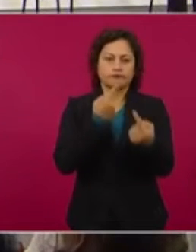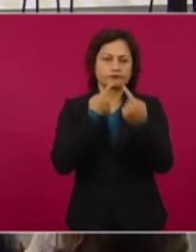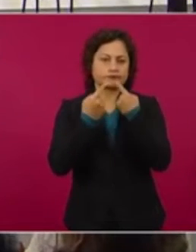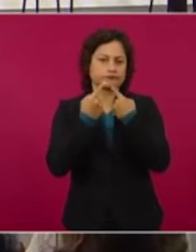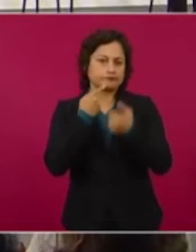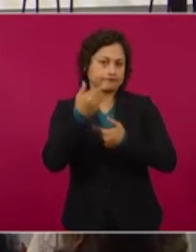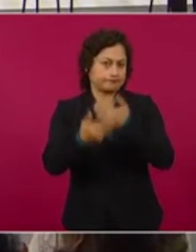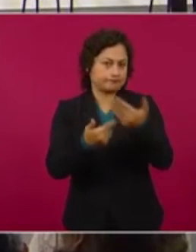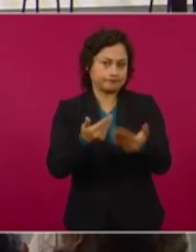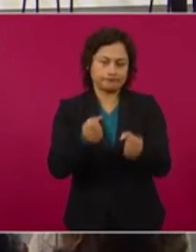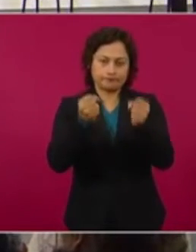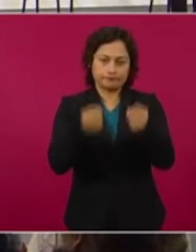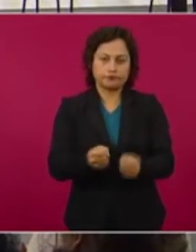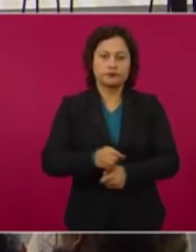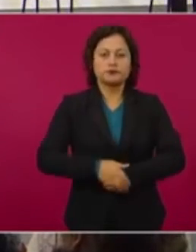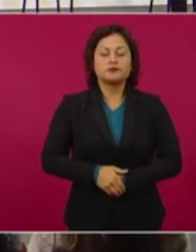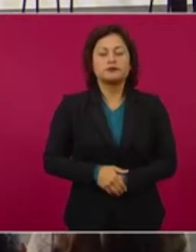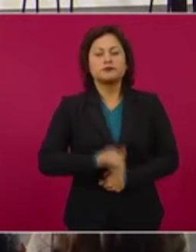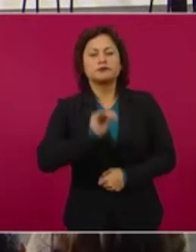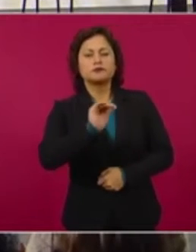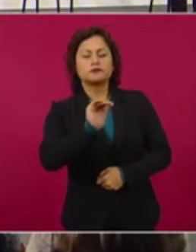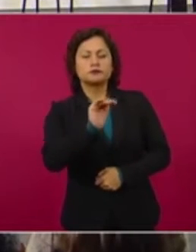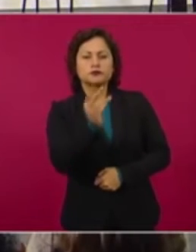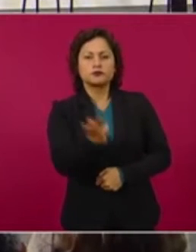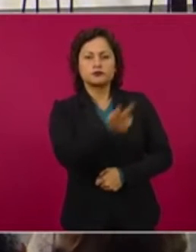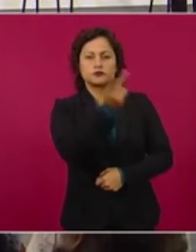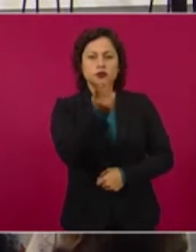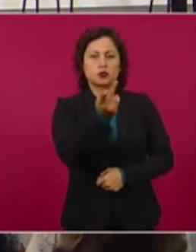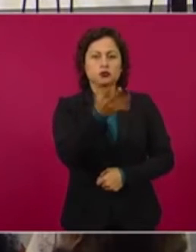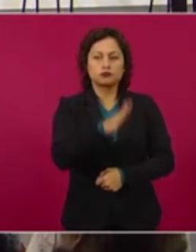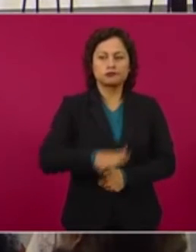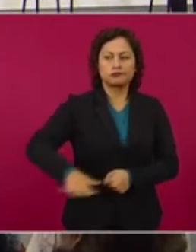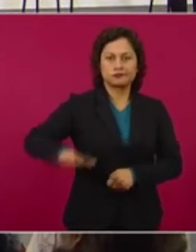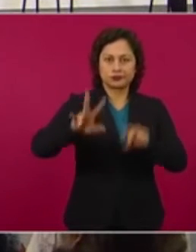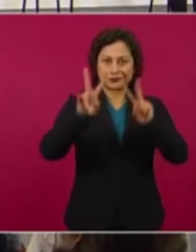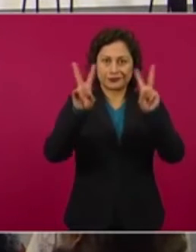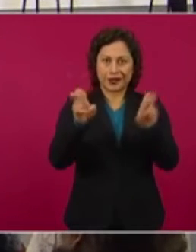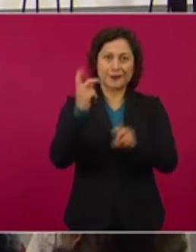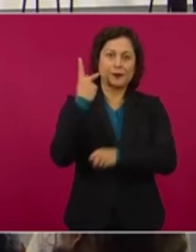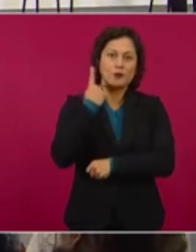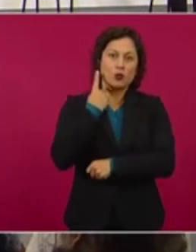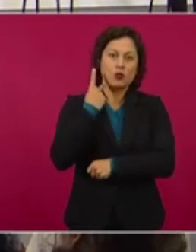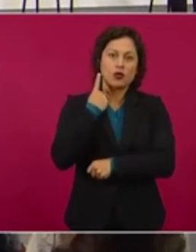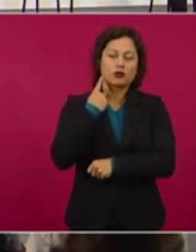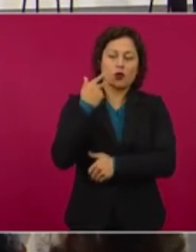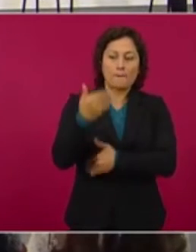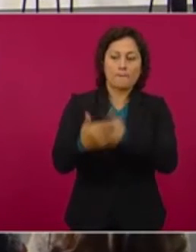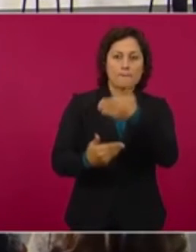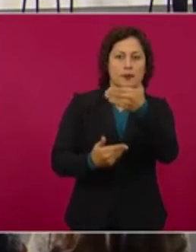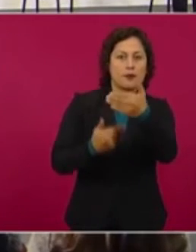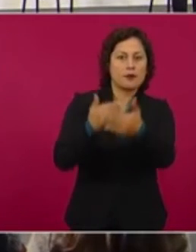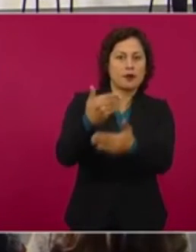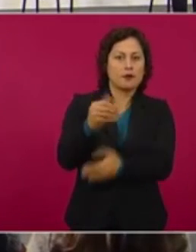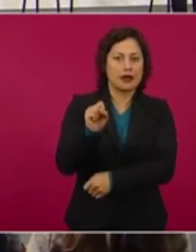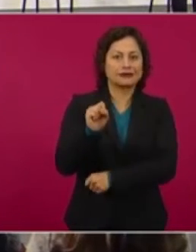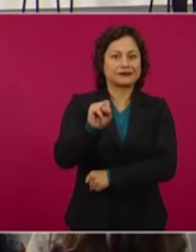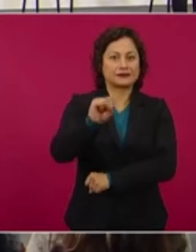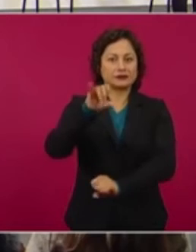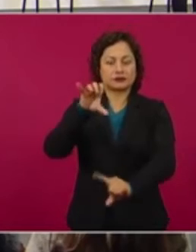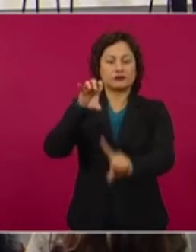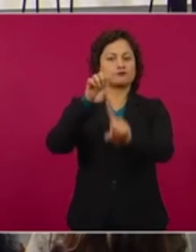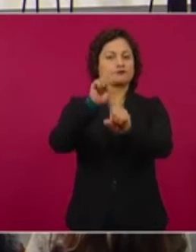Secretario, ¿consideraría usted que el clima político está viento en popa para poder aprobarse la